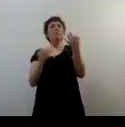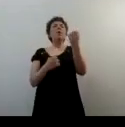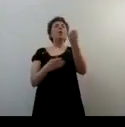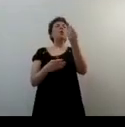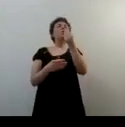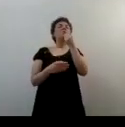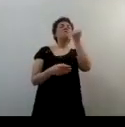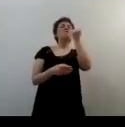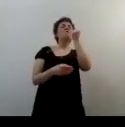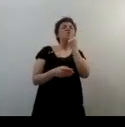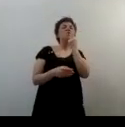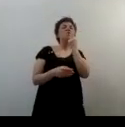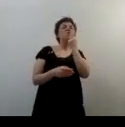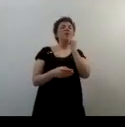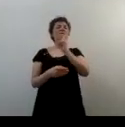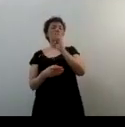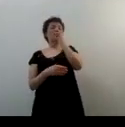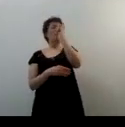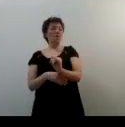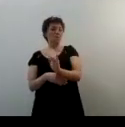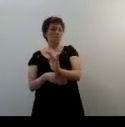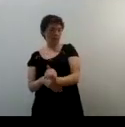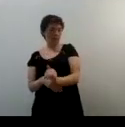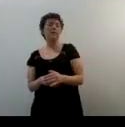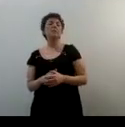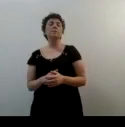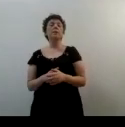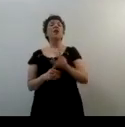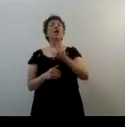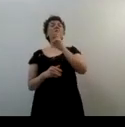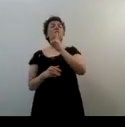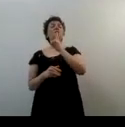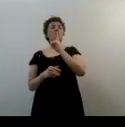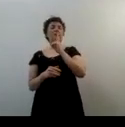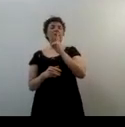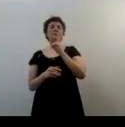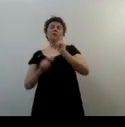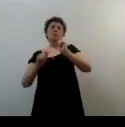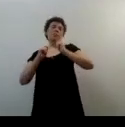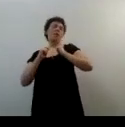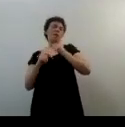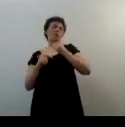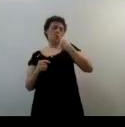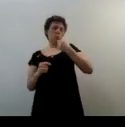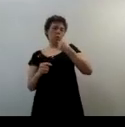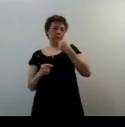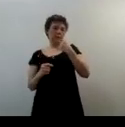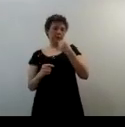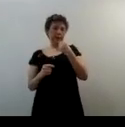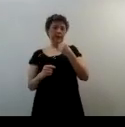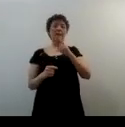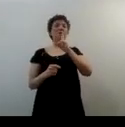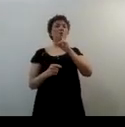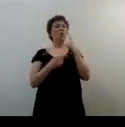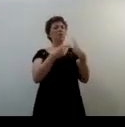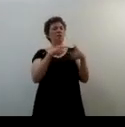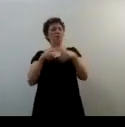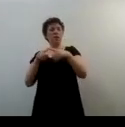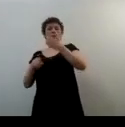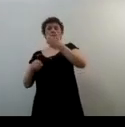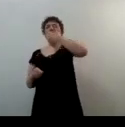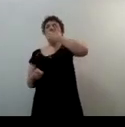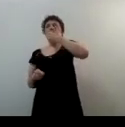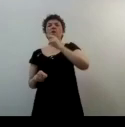verduras. Y luego las verduras, claro, aquí esto es una media del aporte de nutrientes, pero hay diferencias entre las verduras. Por